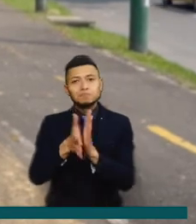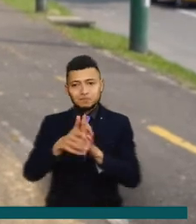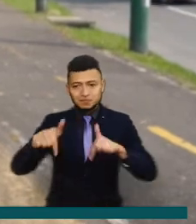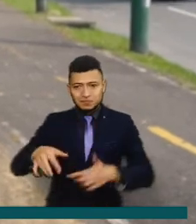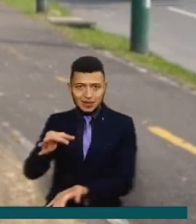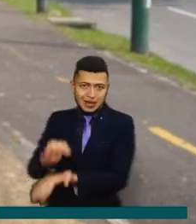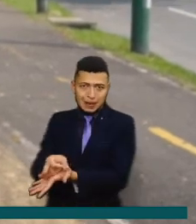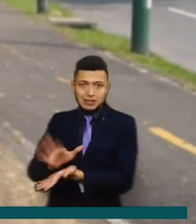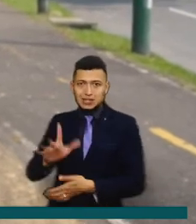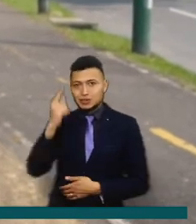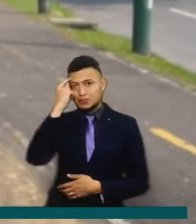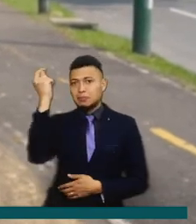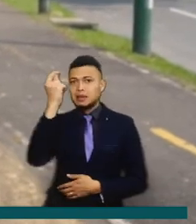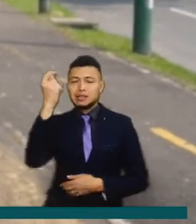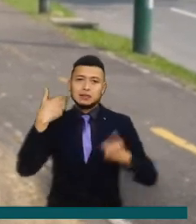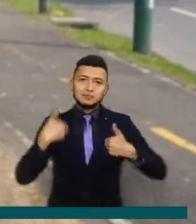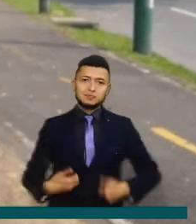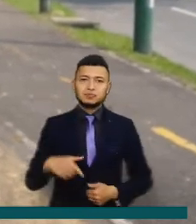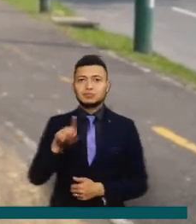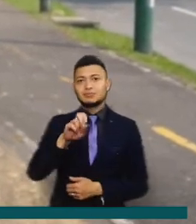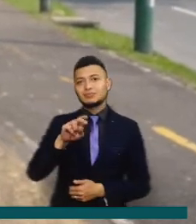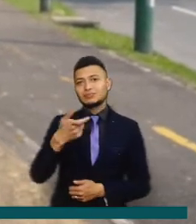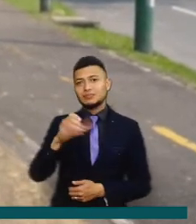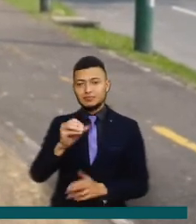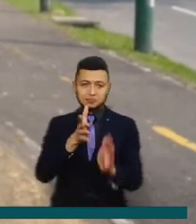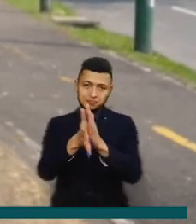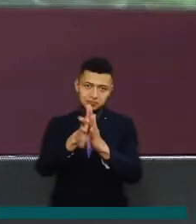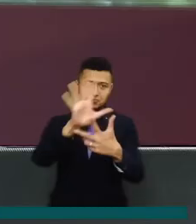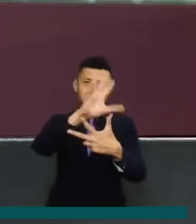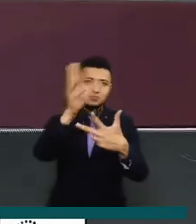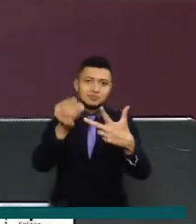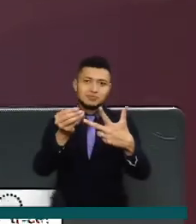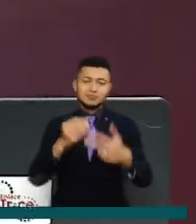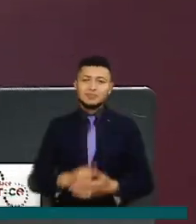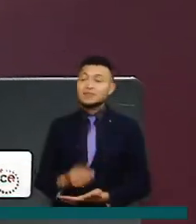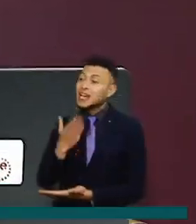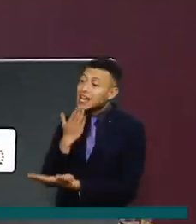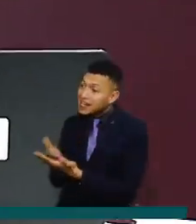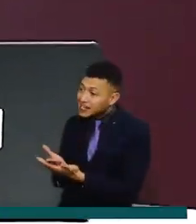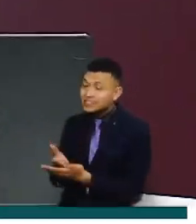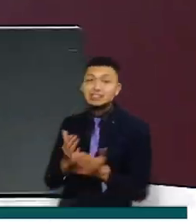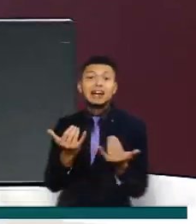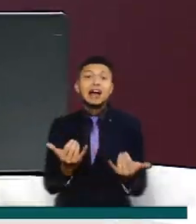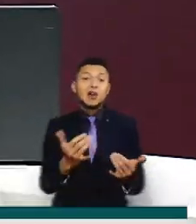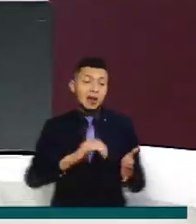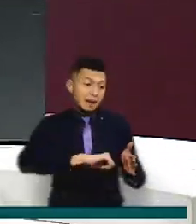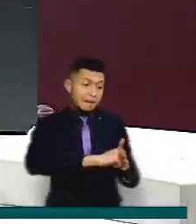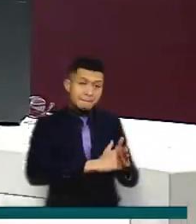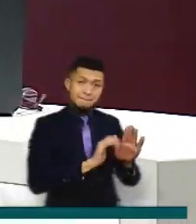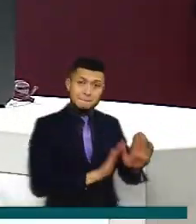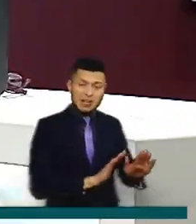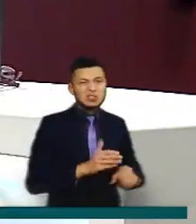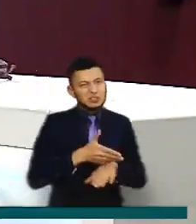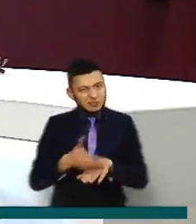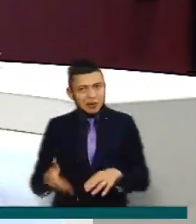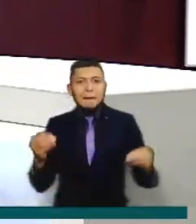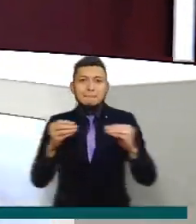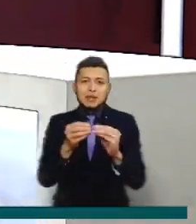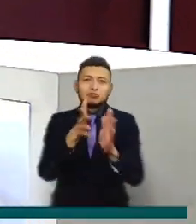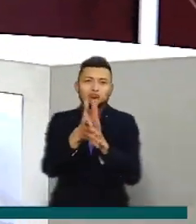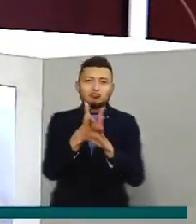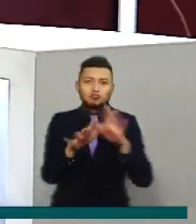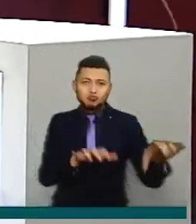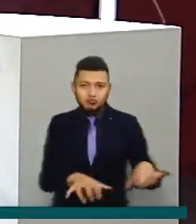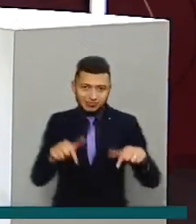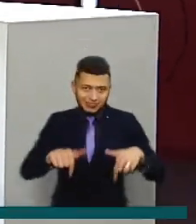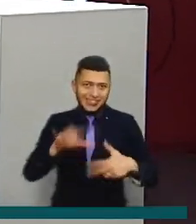ahora desde la capital del departamento del Meta, Santiago Molina, Enlace 13. Gracias, Santi. Hacemos una pausa y cuando regresemos, espere más